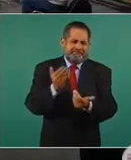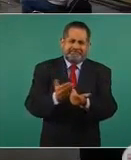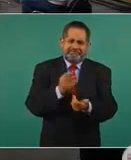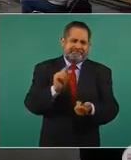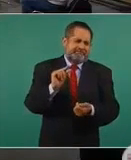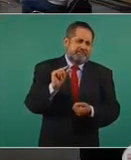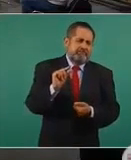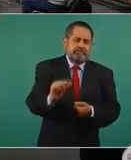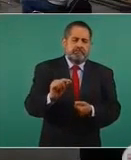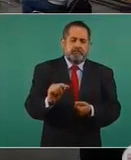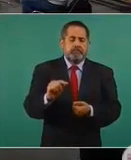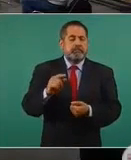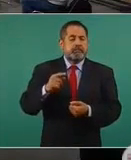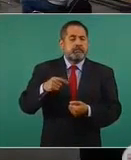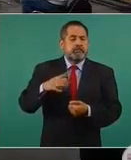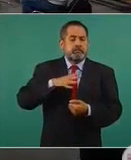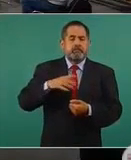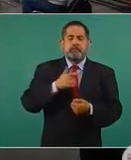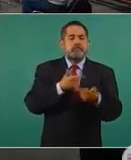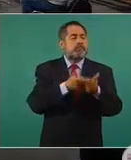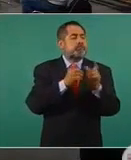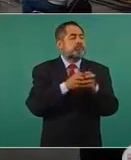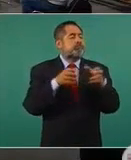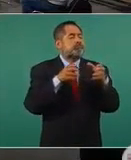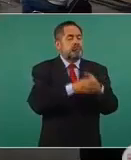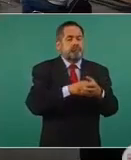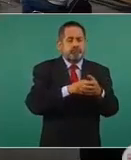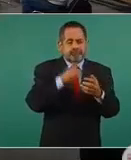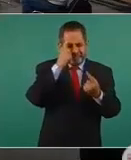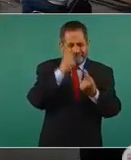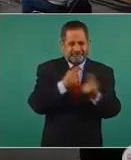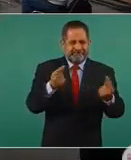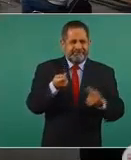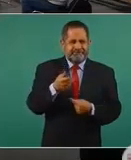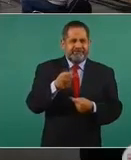Teníamos una compañía de infantería,